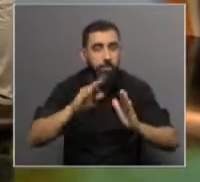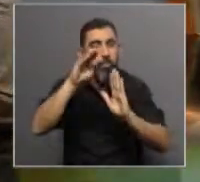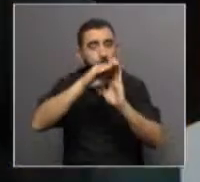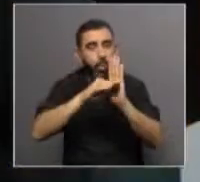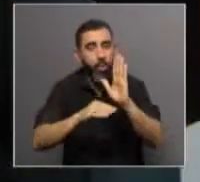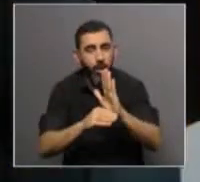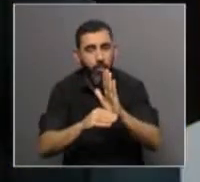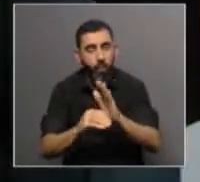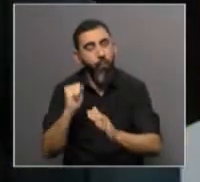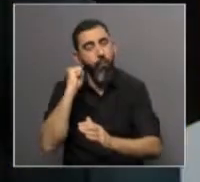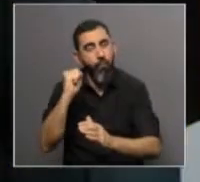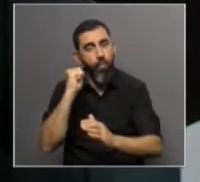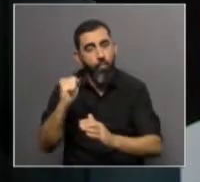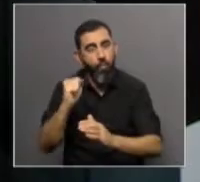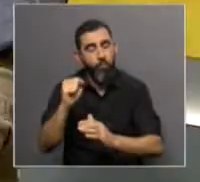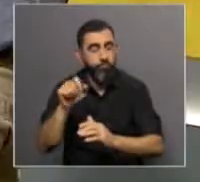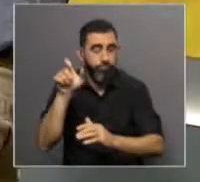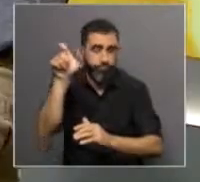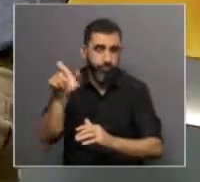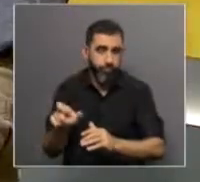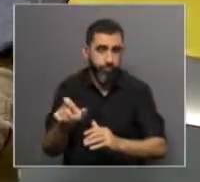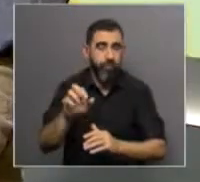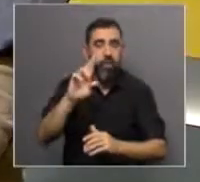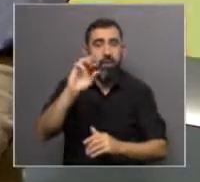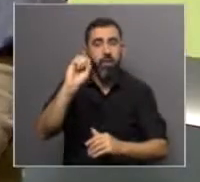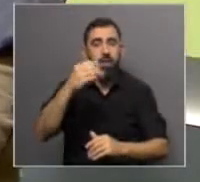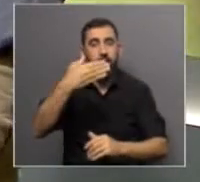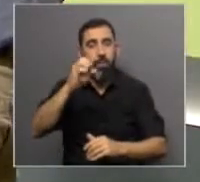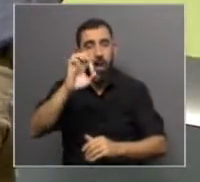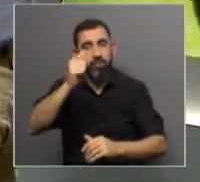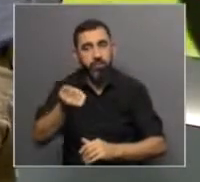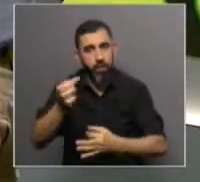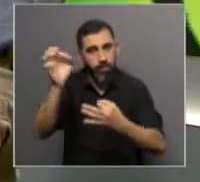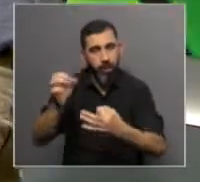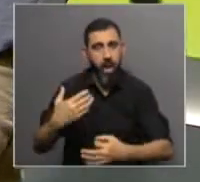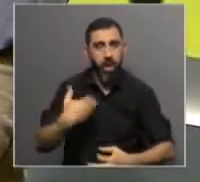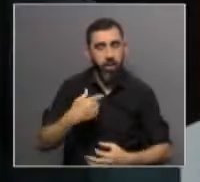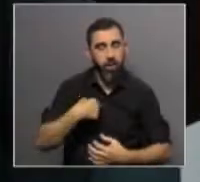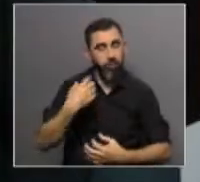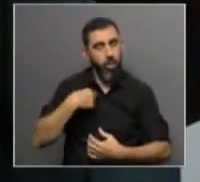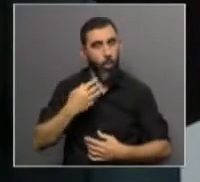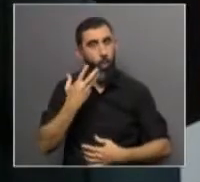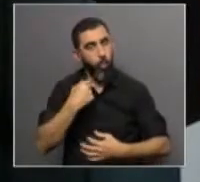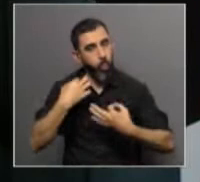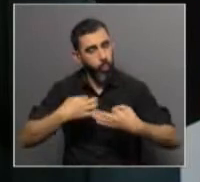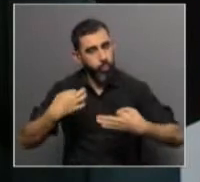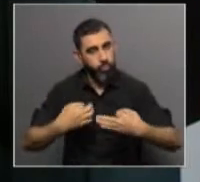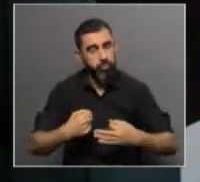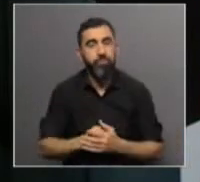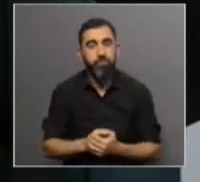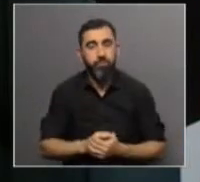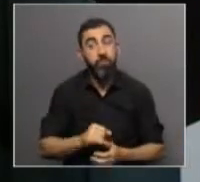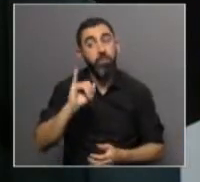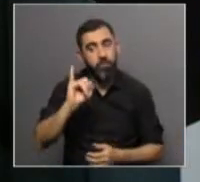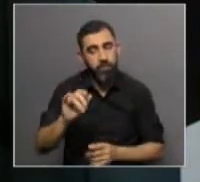con un reputadísimo cuaternarista como Jorge Rabasa. Lo considero un verdadero privilegio. Ni hablar que lo es, y aparte